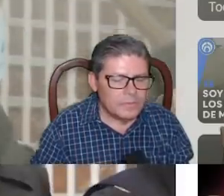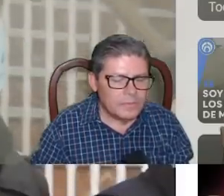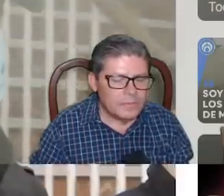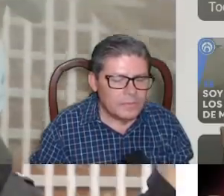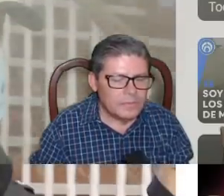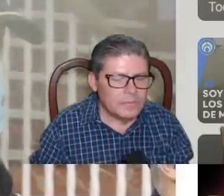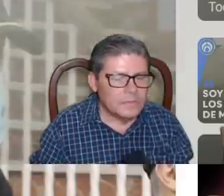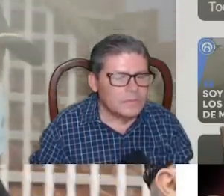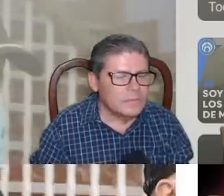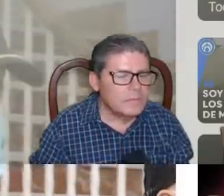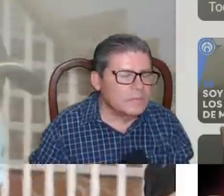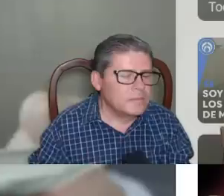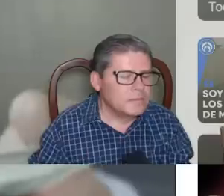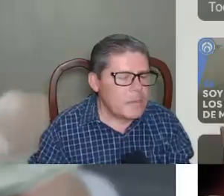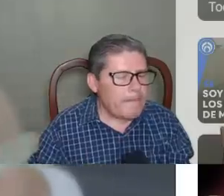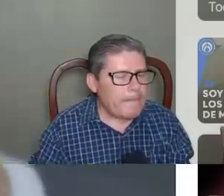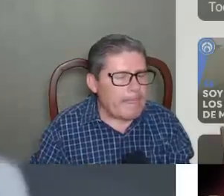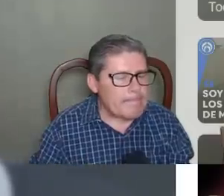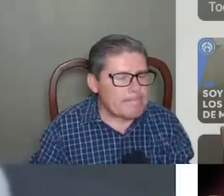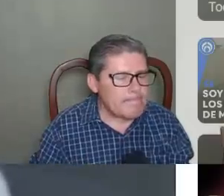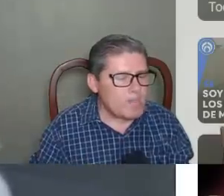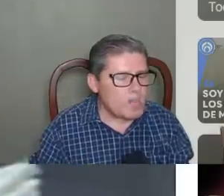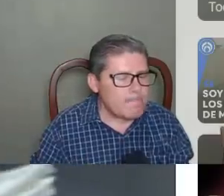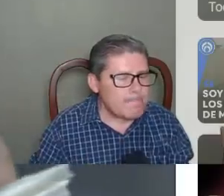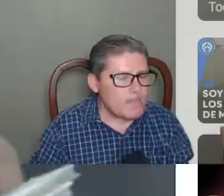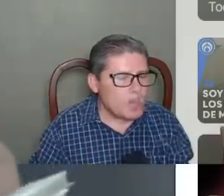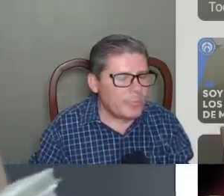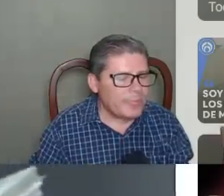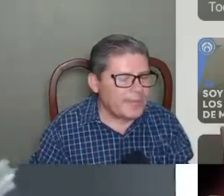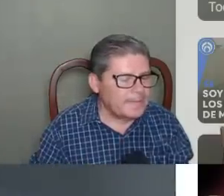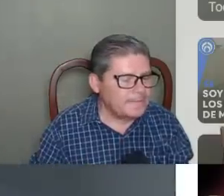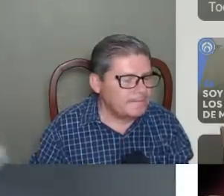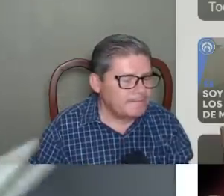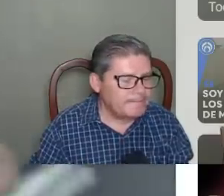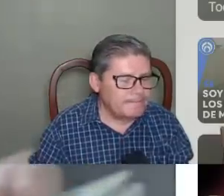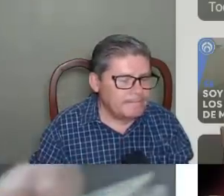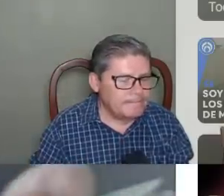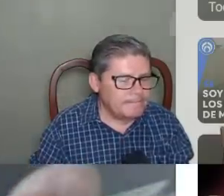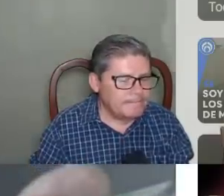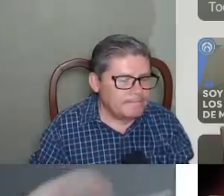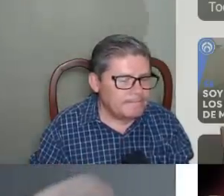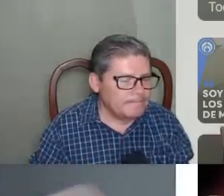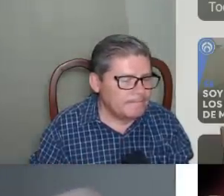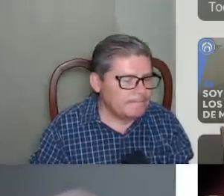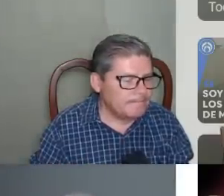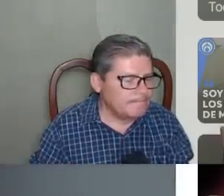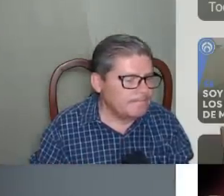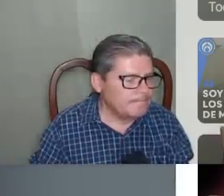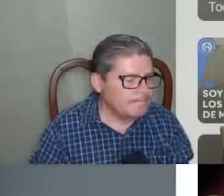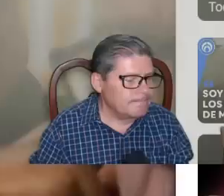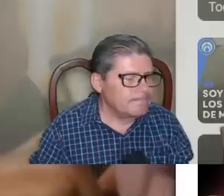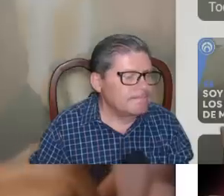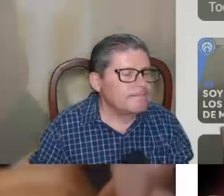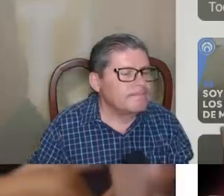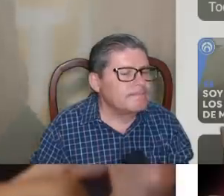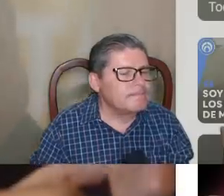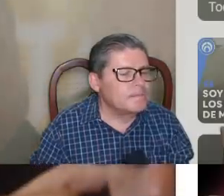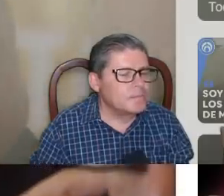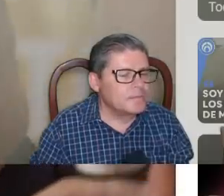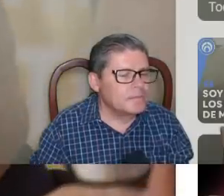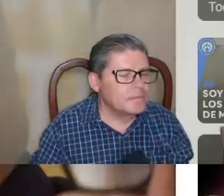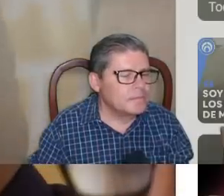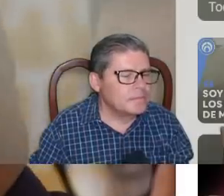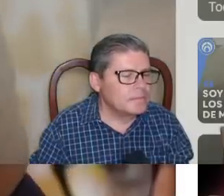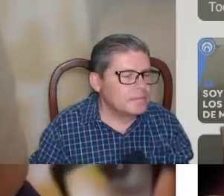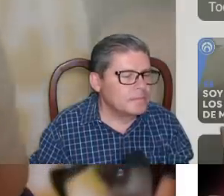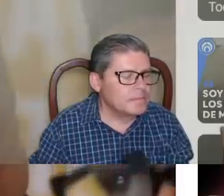los movimientos financieros por 111 millones de dólares que habrían favorecido a Salinas y Madrazo, 2 de los